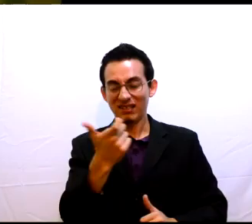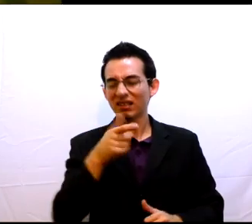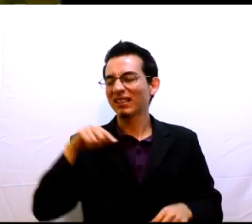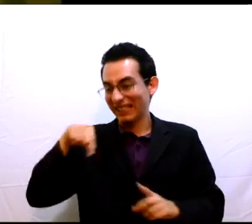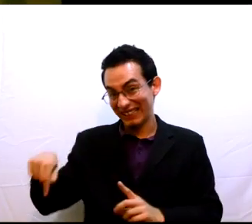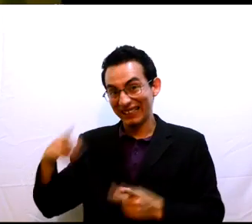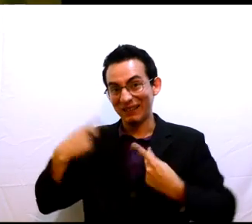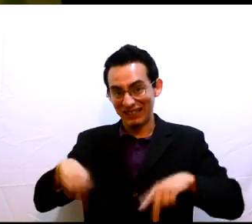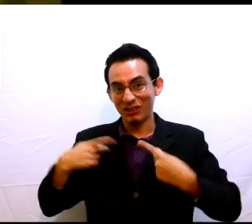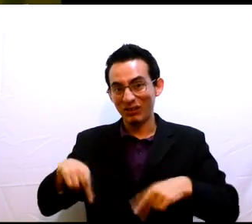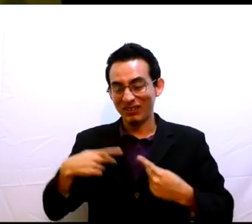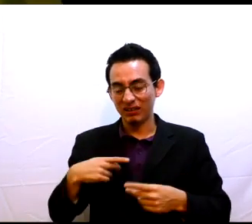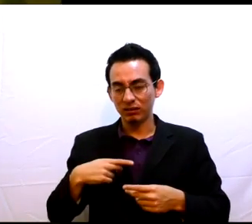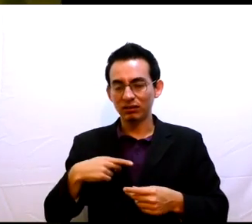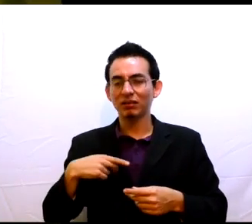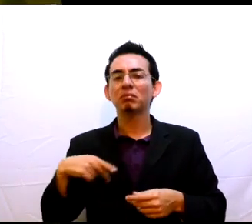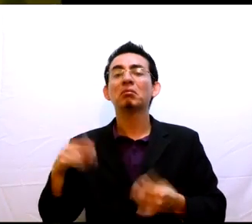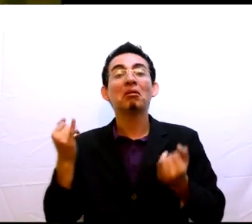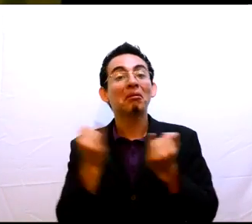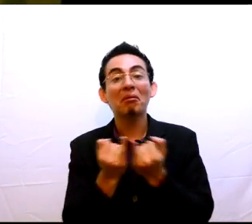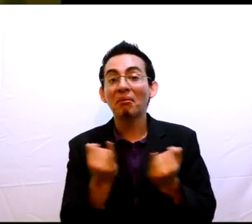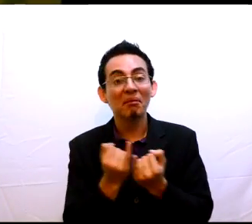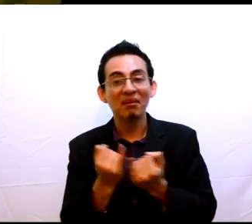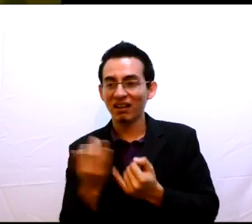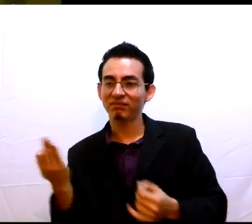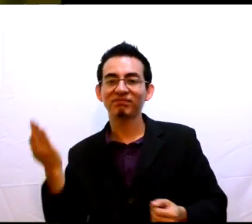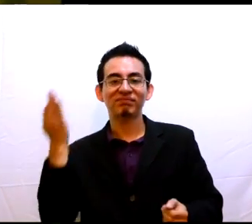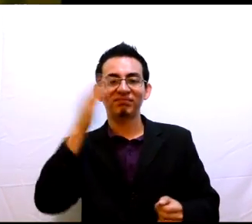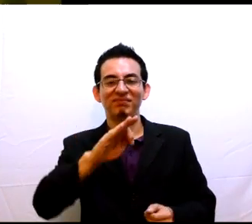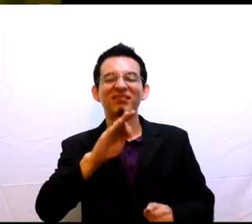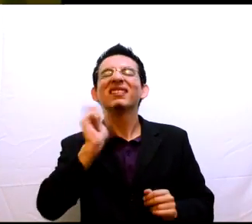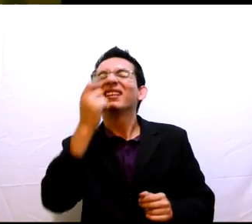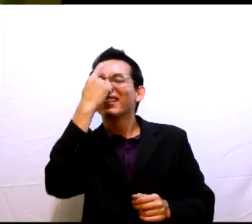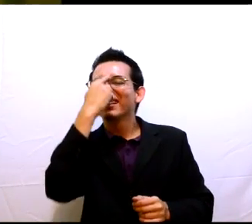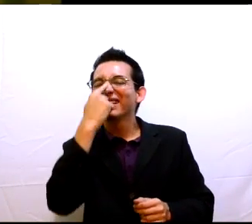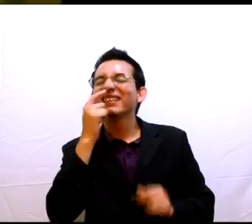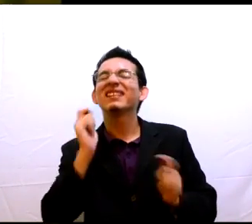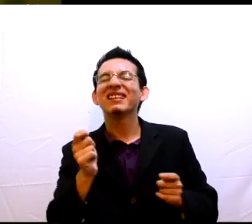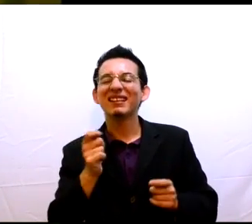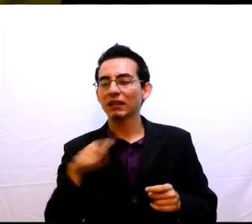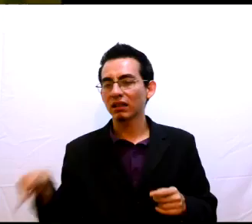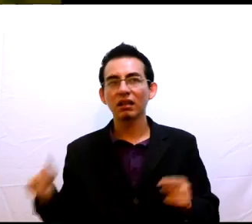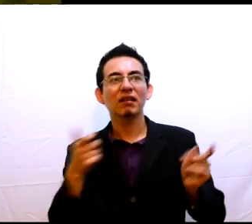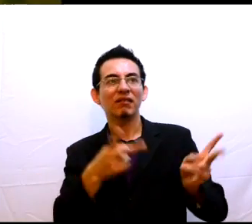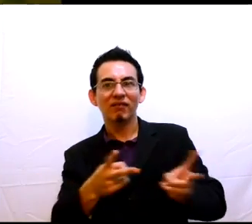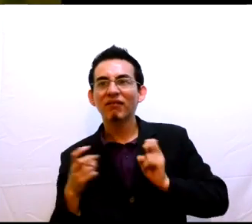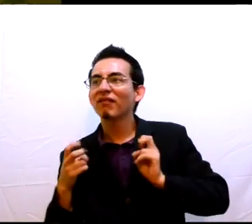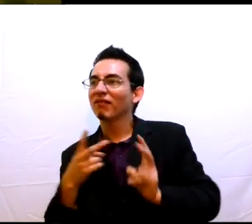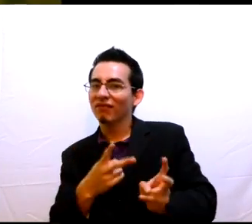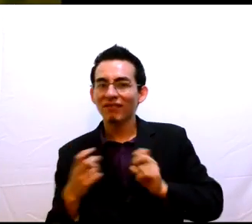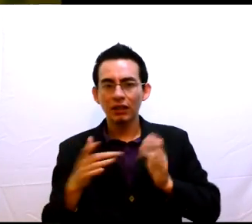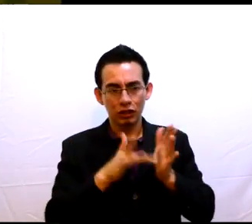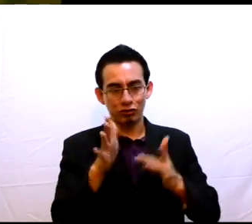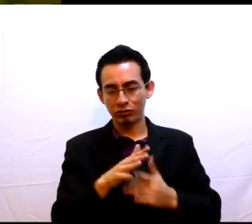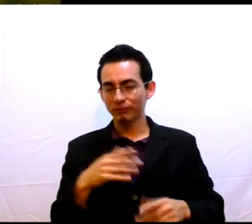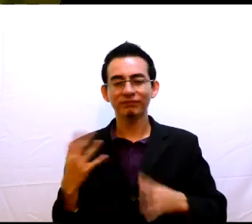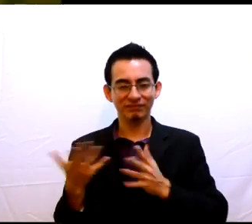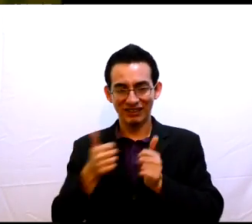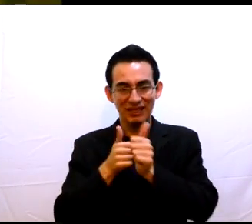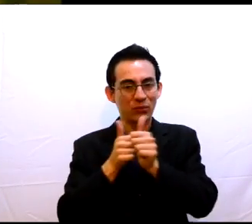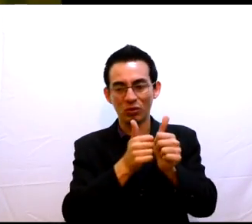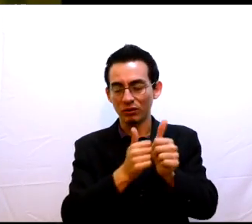e infiel por que sustraía ahora